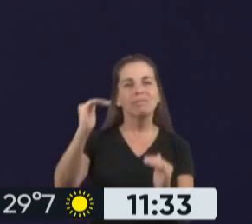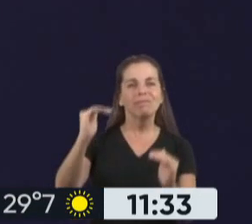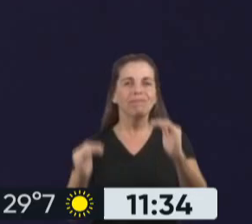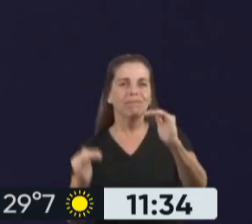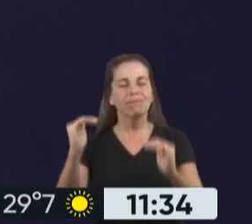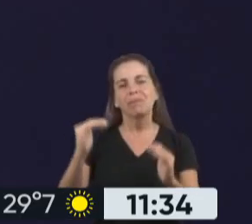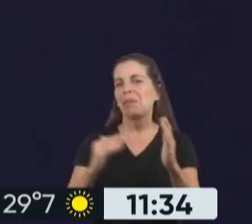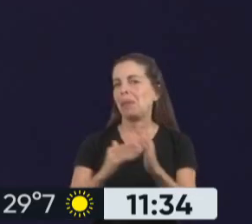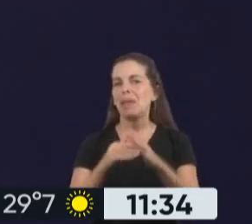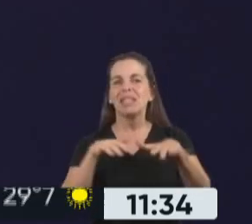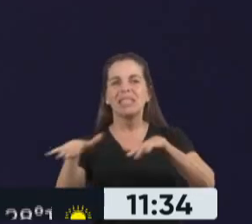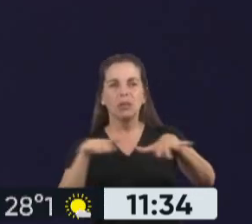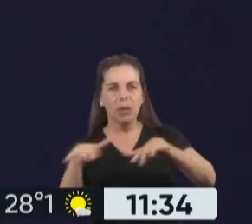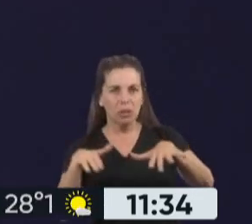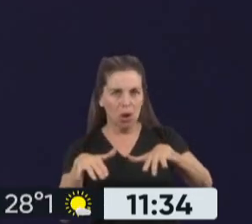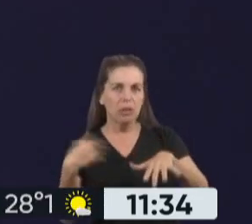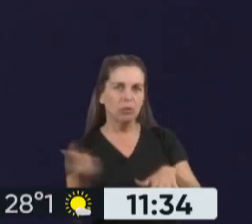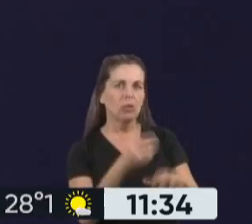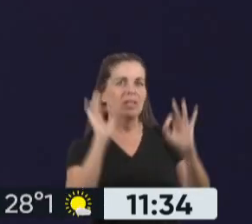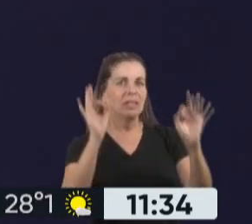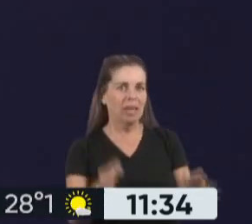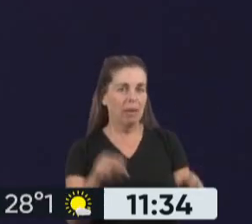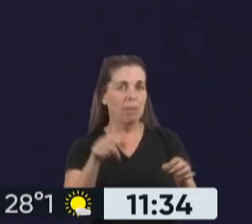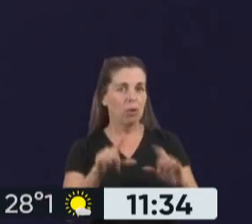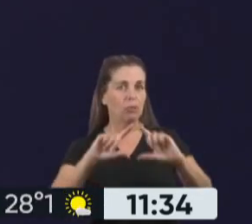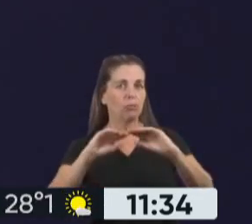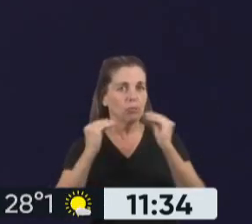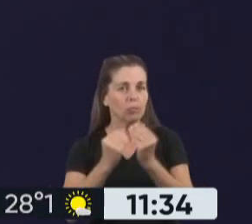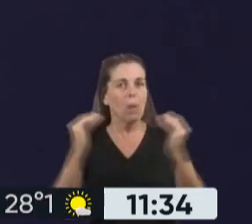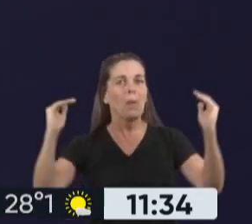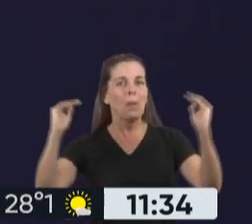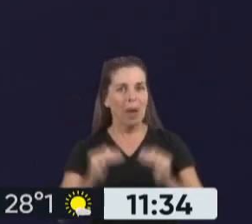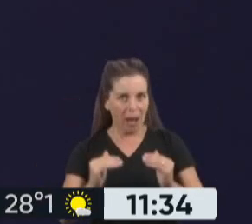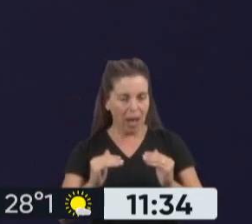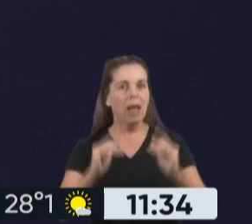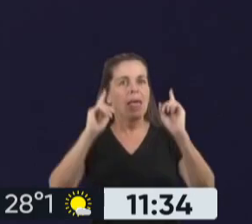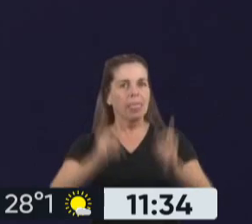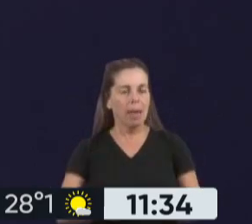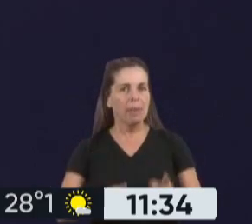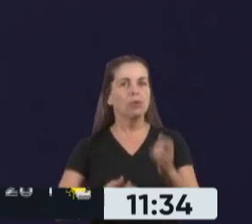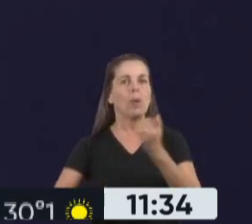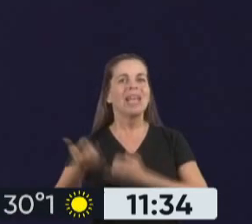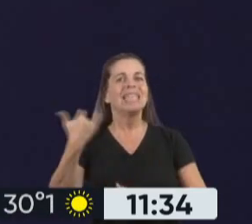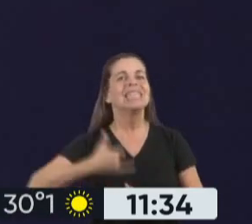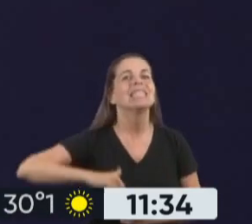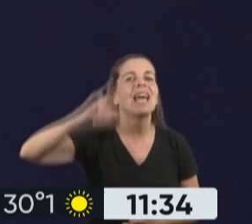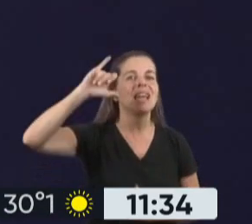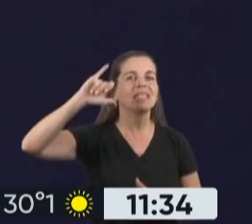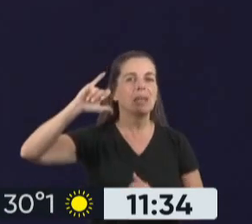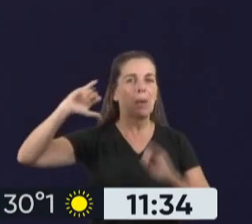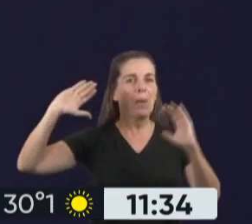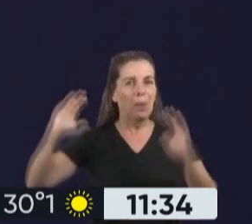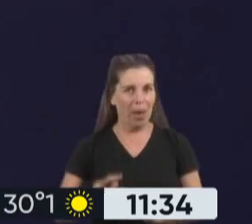por diferentes circunstancias, la baja del riesgo país implica una baja de tasas para la Argentina, no solo para el